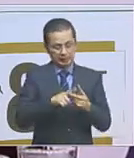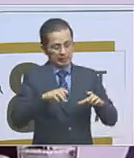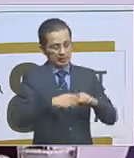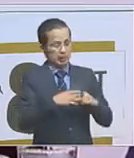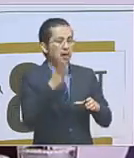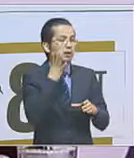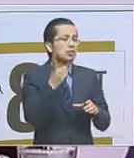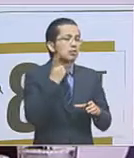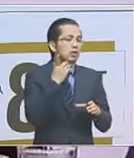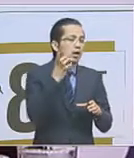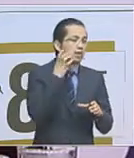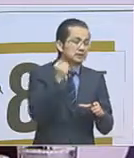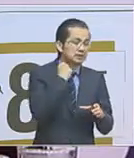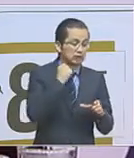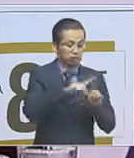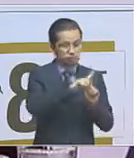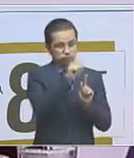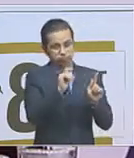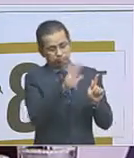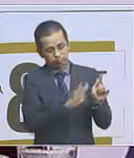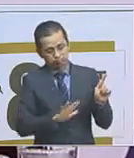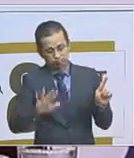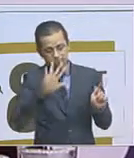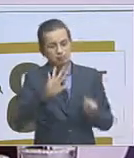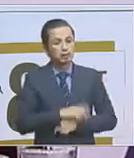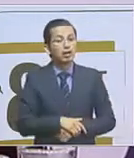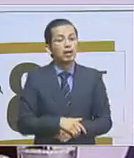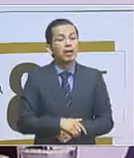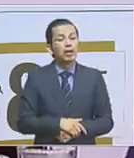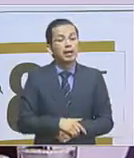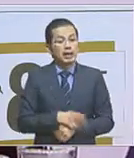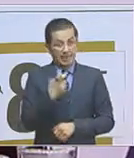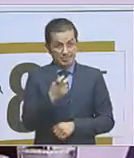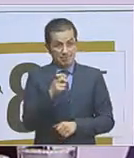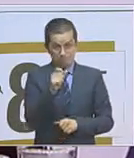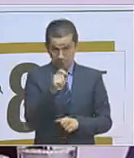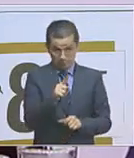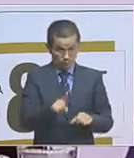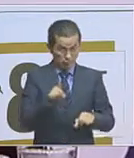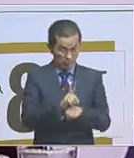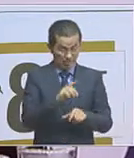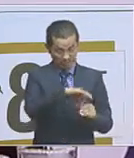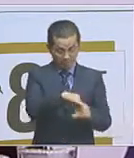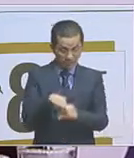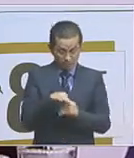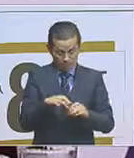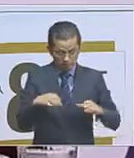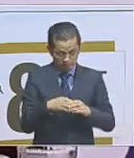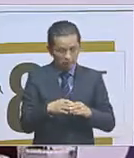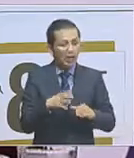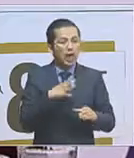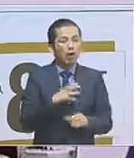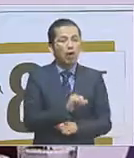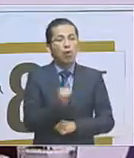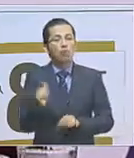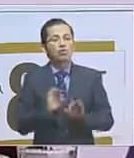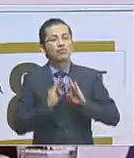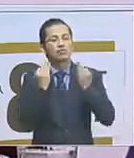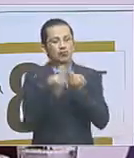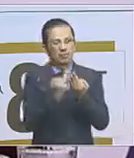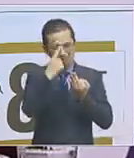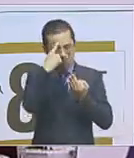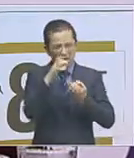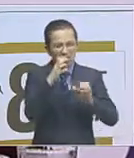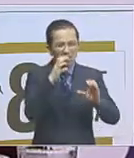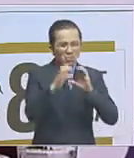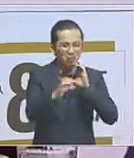también concurre en ella los instrumentos de comunicación que son conocidos como ya lo lo hemos